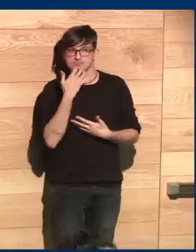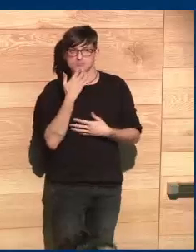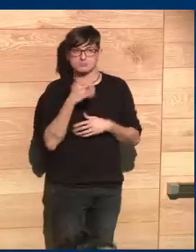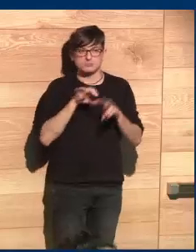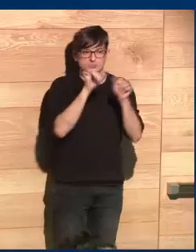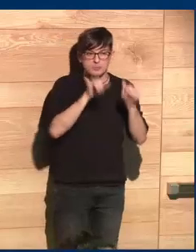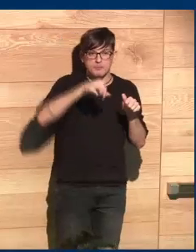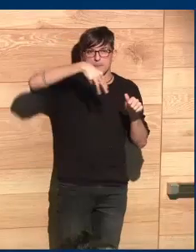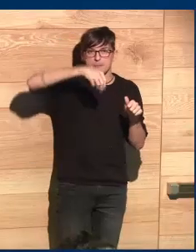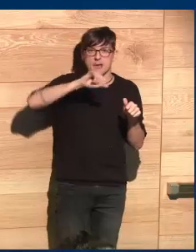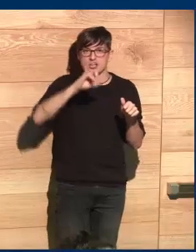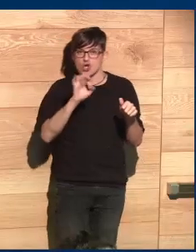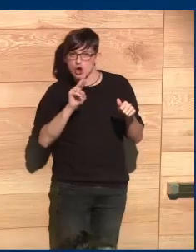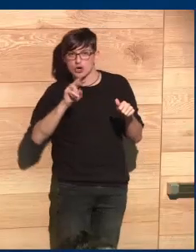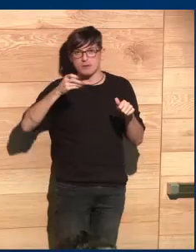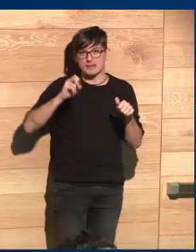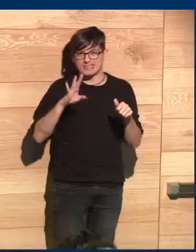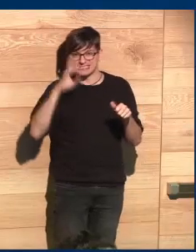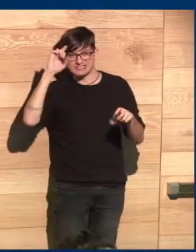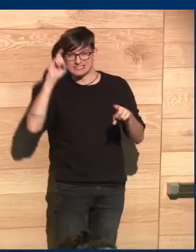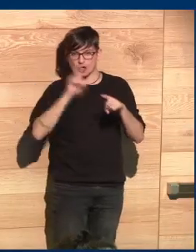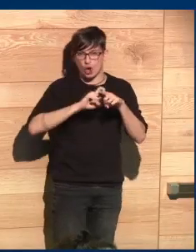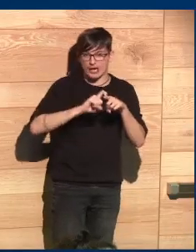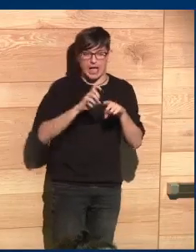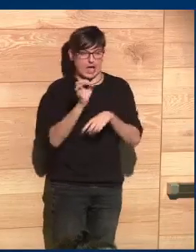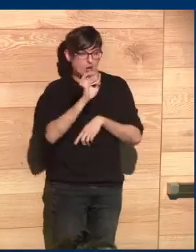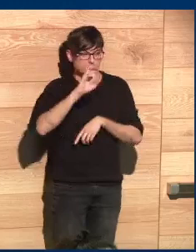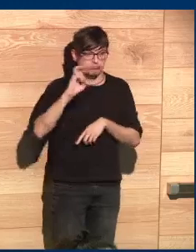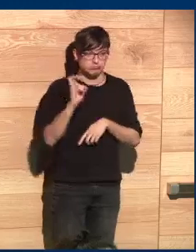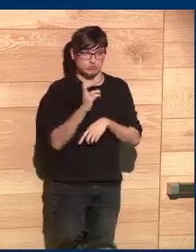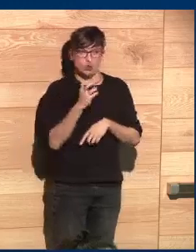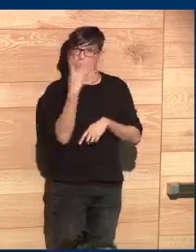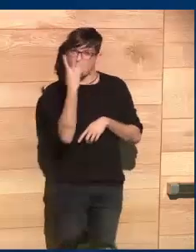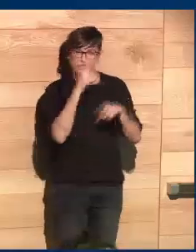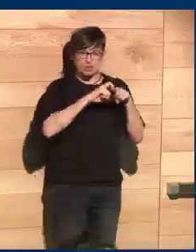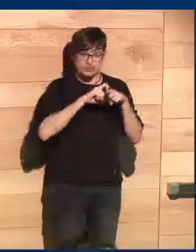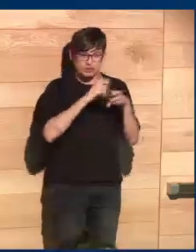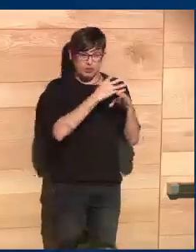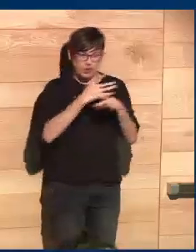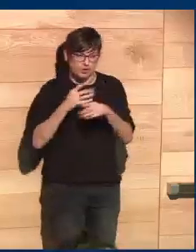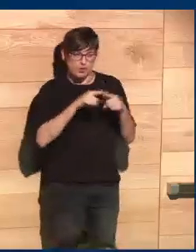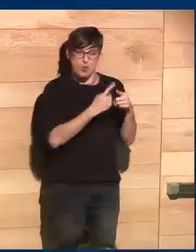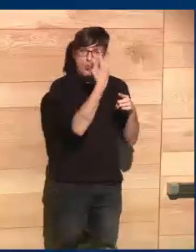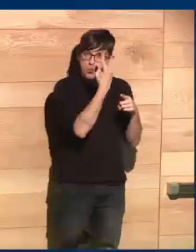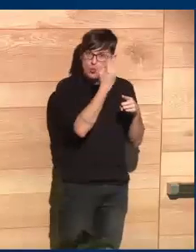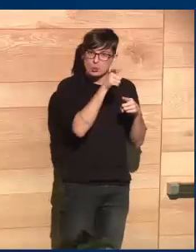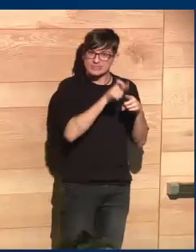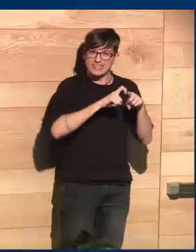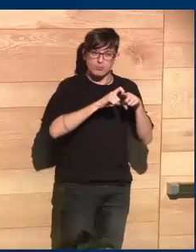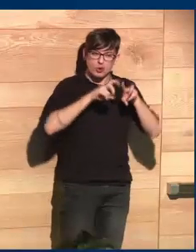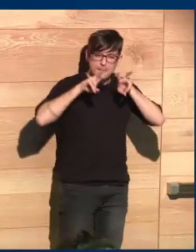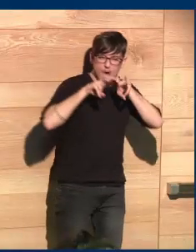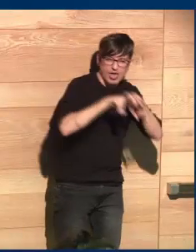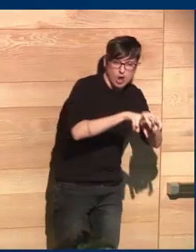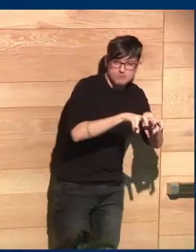modelos de Myers-Briggs en psicología, o incluso modelos más primitivos que tienen 4 tipos de jugador. Y no, hay un tipo de jugador que es más explorador. Entonces, si tú